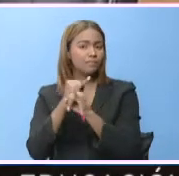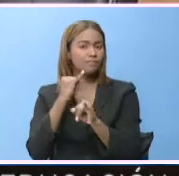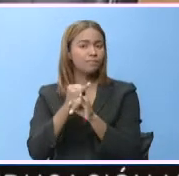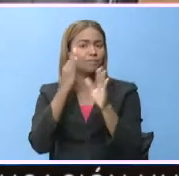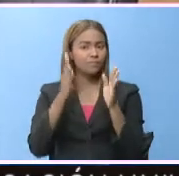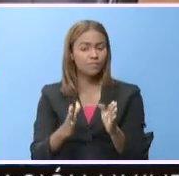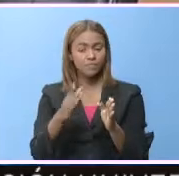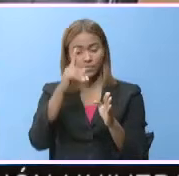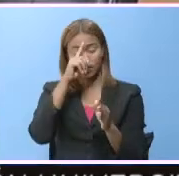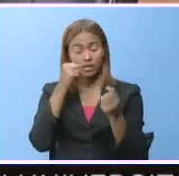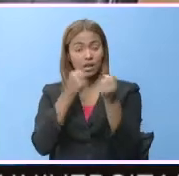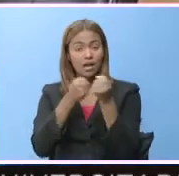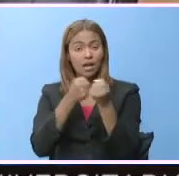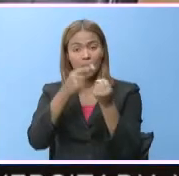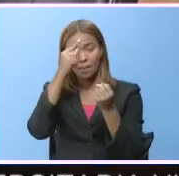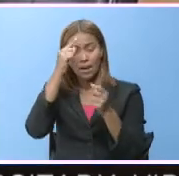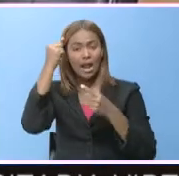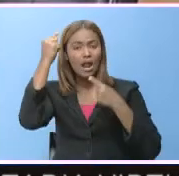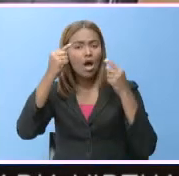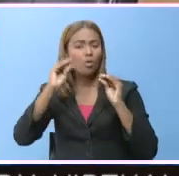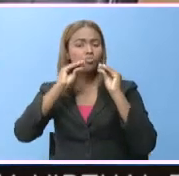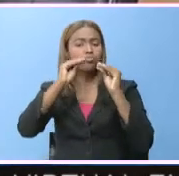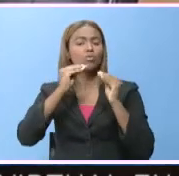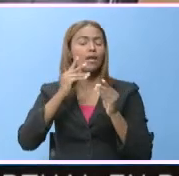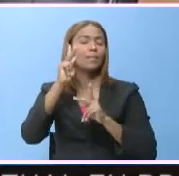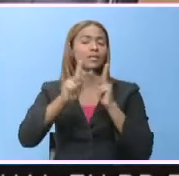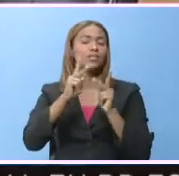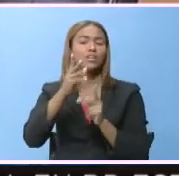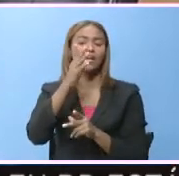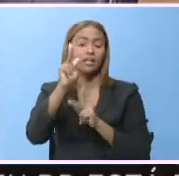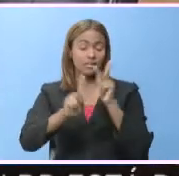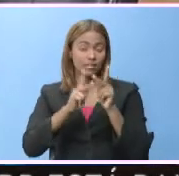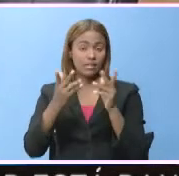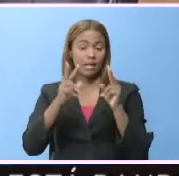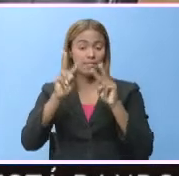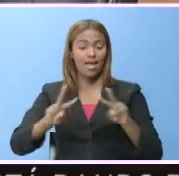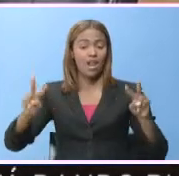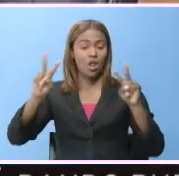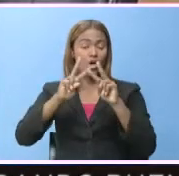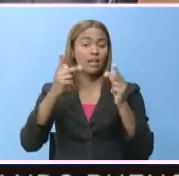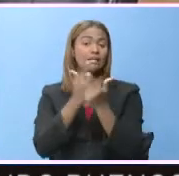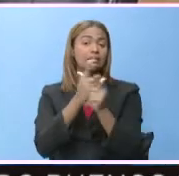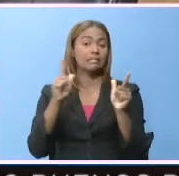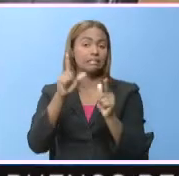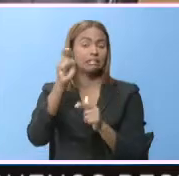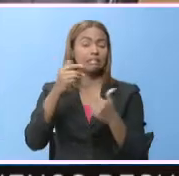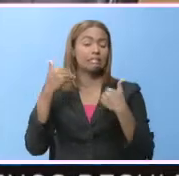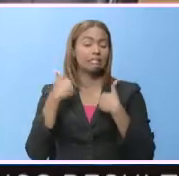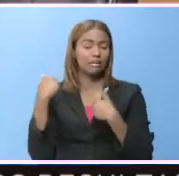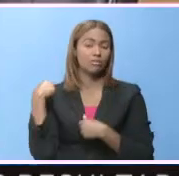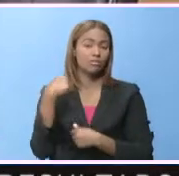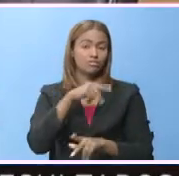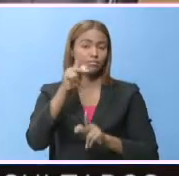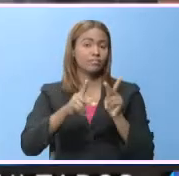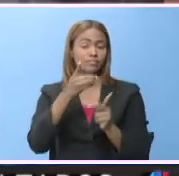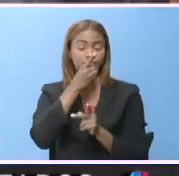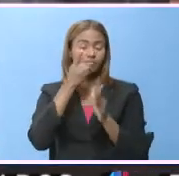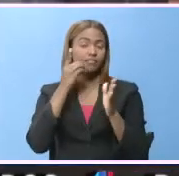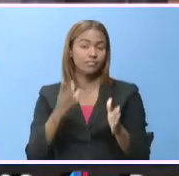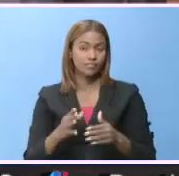de formación de la conciencia ciudadana en los valores democráticos esenciales que deben regir nuestra dominicanidad.